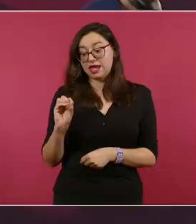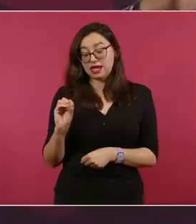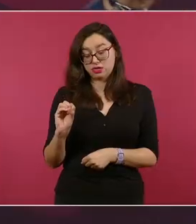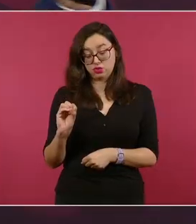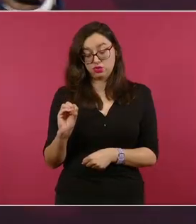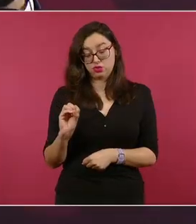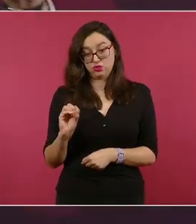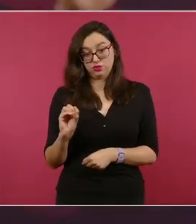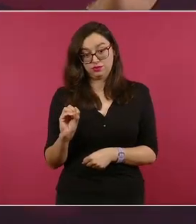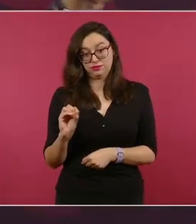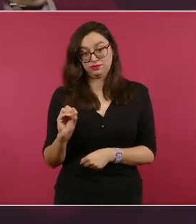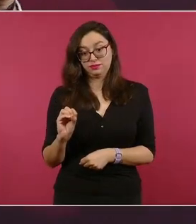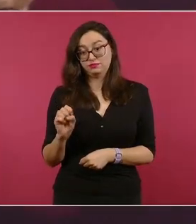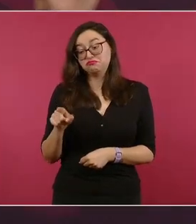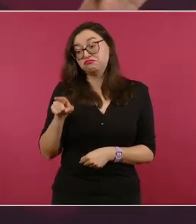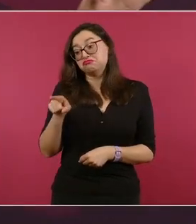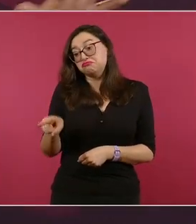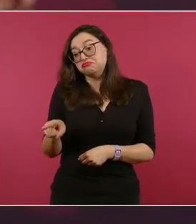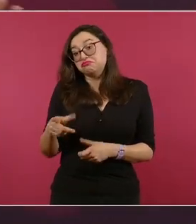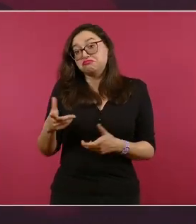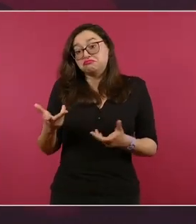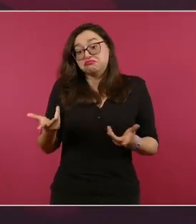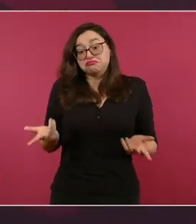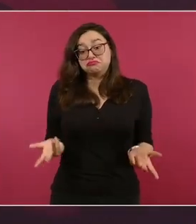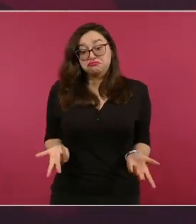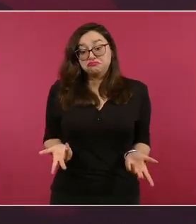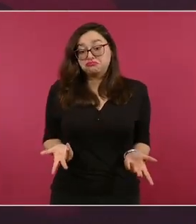tiene otros